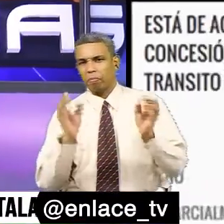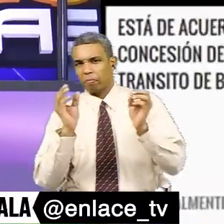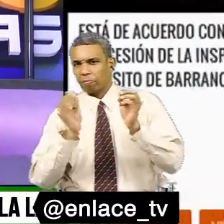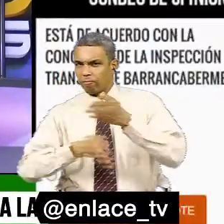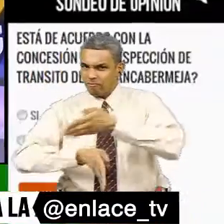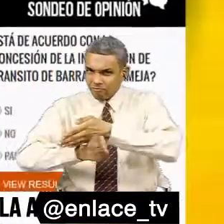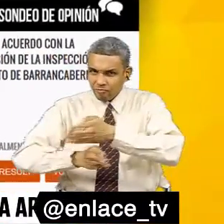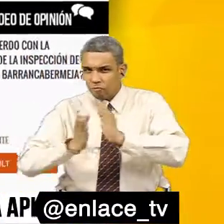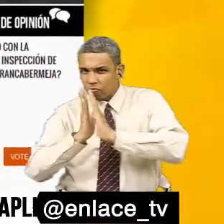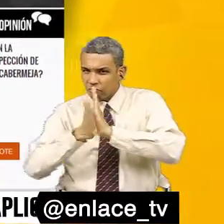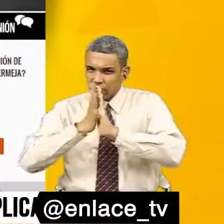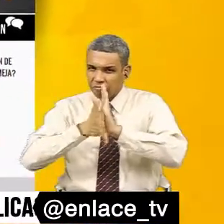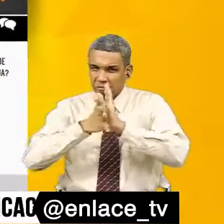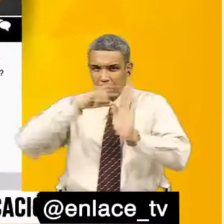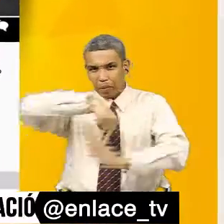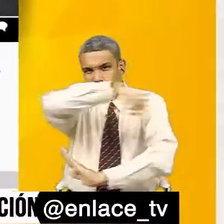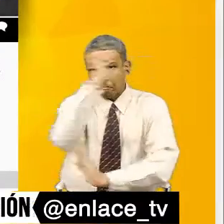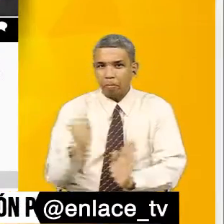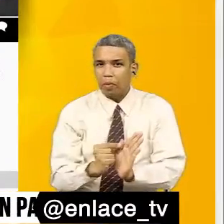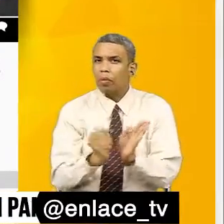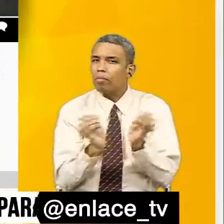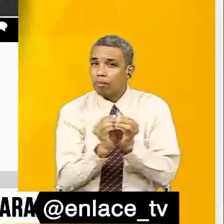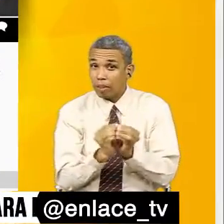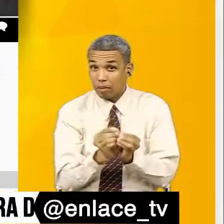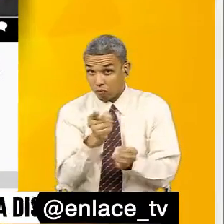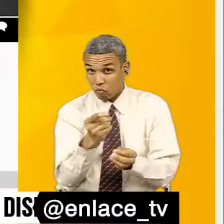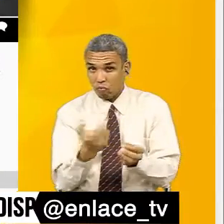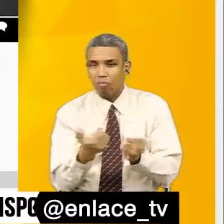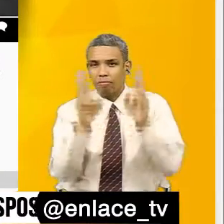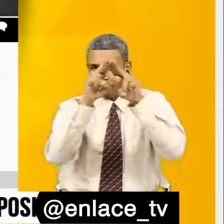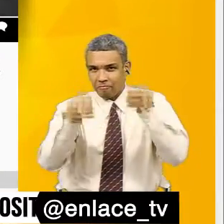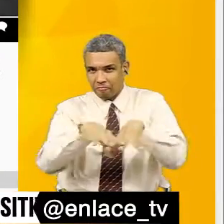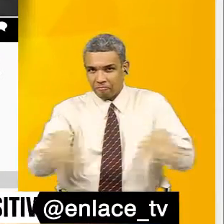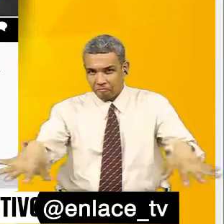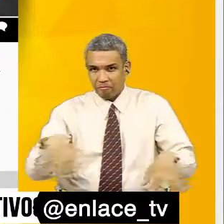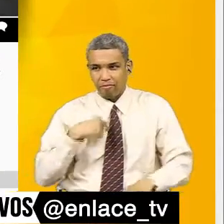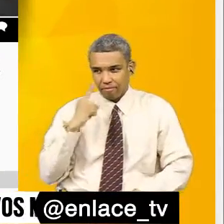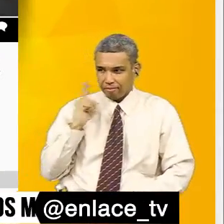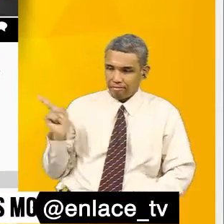otras informaciones de Enlace Noticias usted las puede hallar en nuestra página web